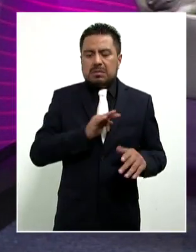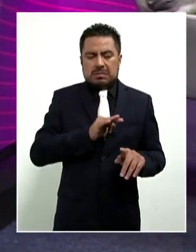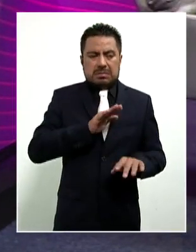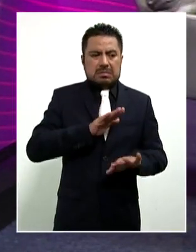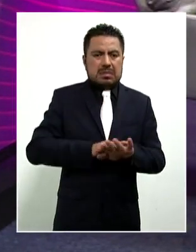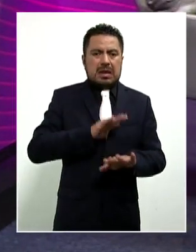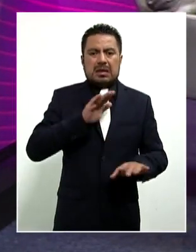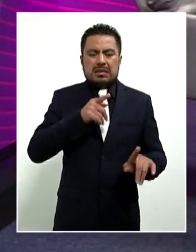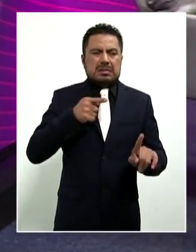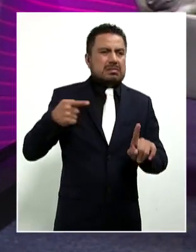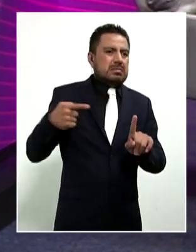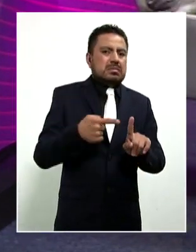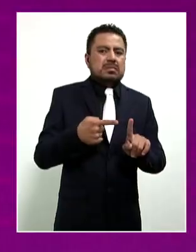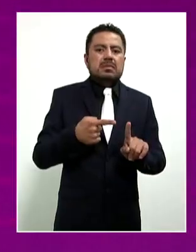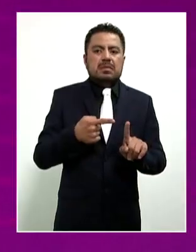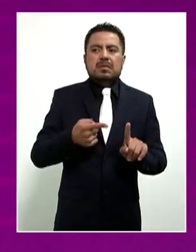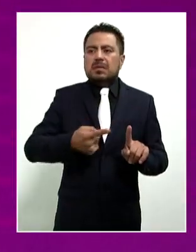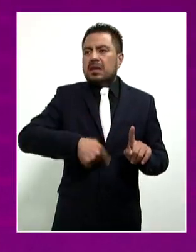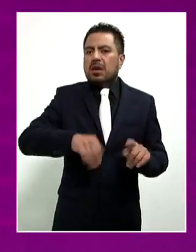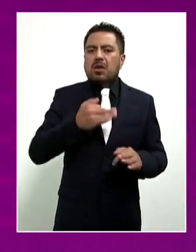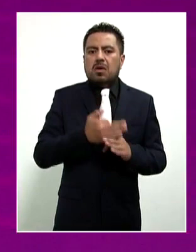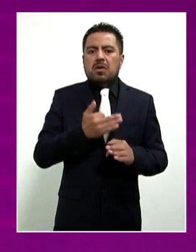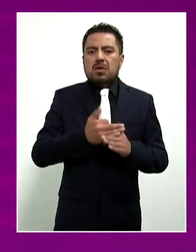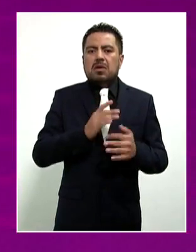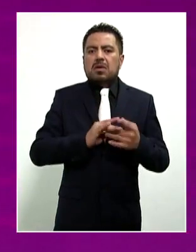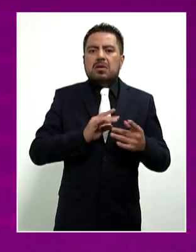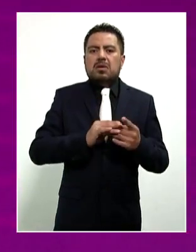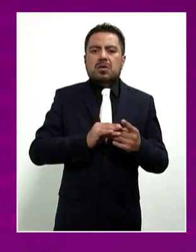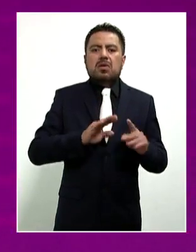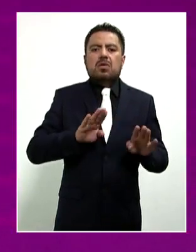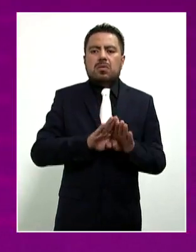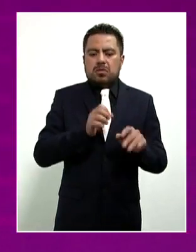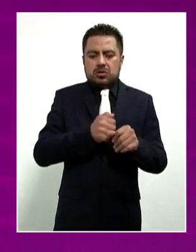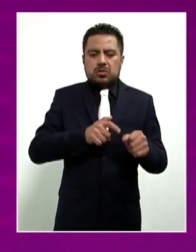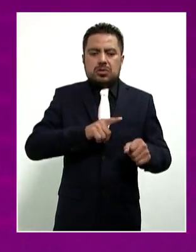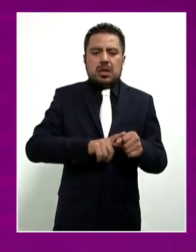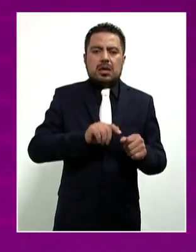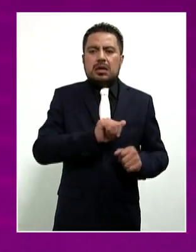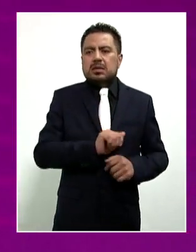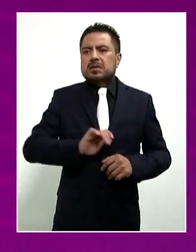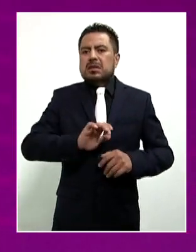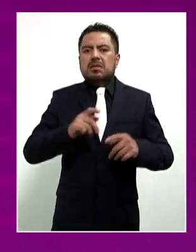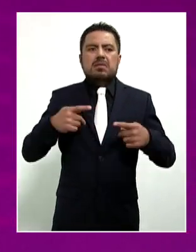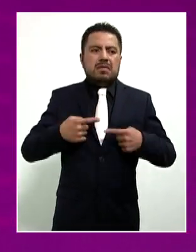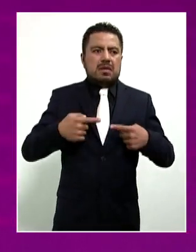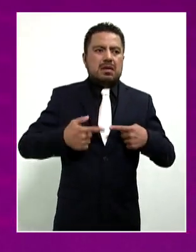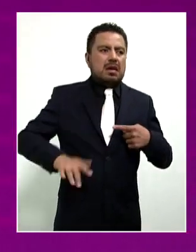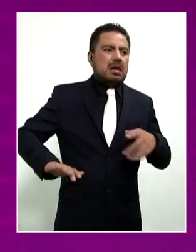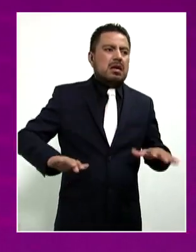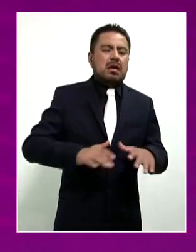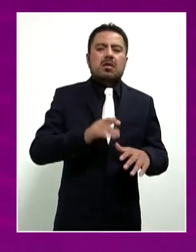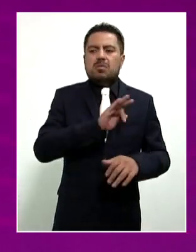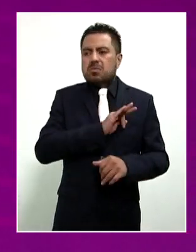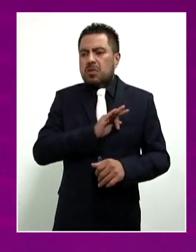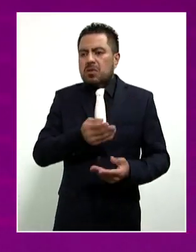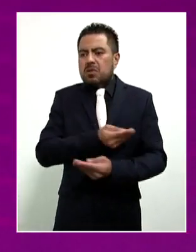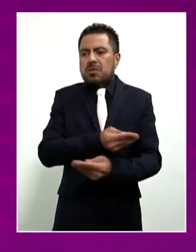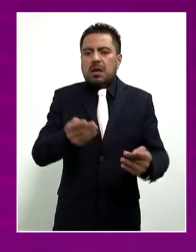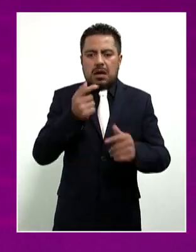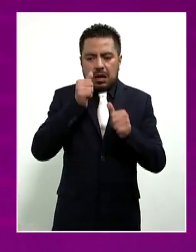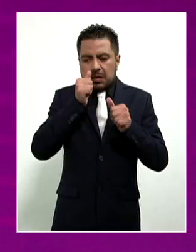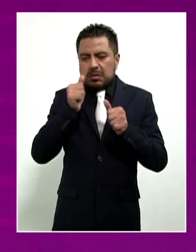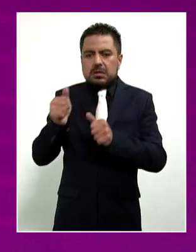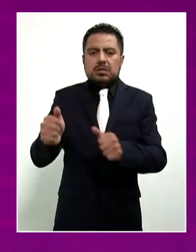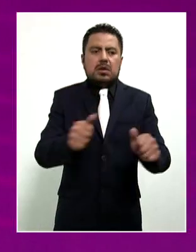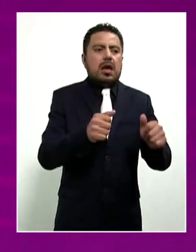implicado todo un reto, digamos, desde la sociedad civil para poder brindar esta